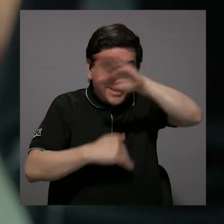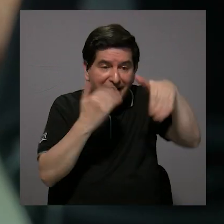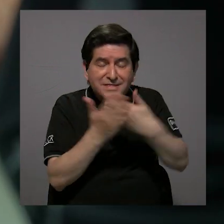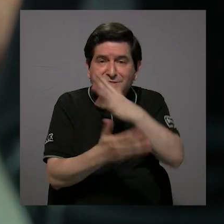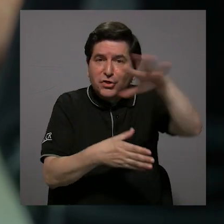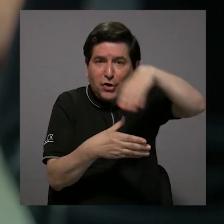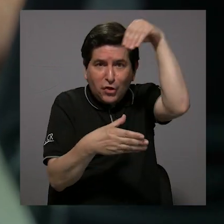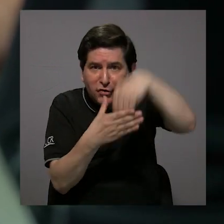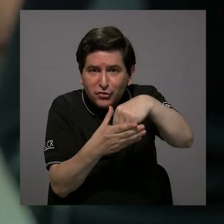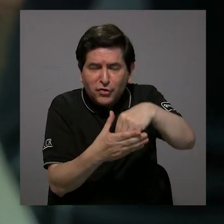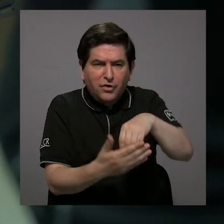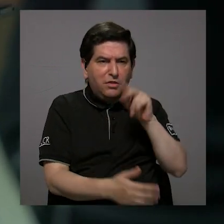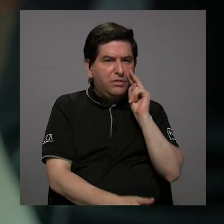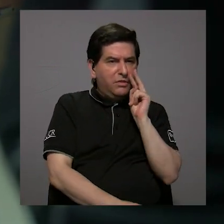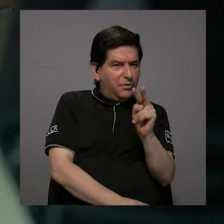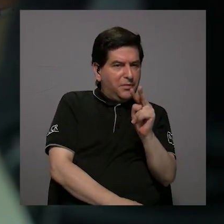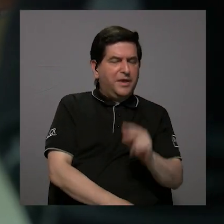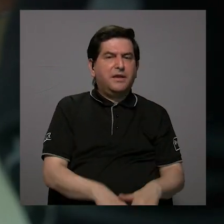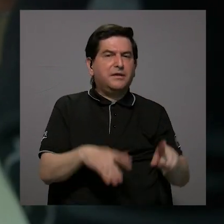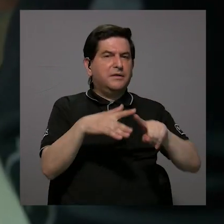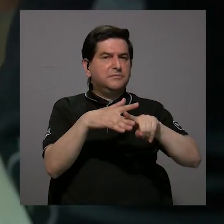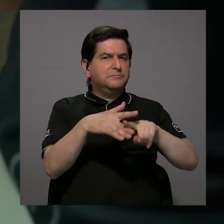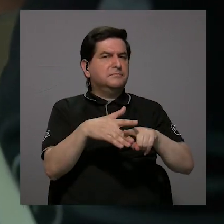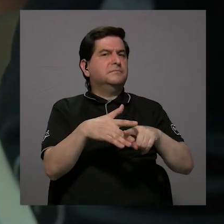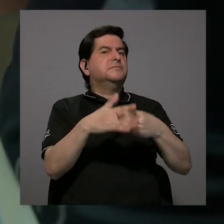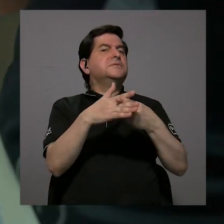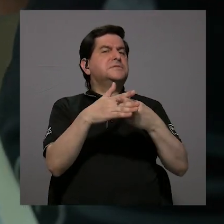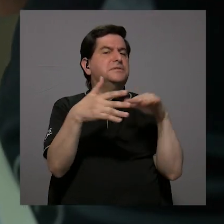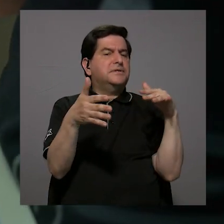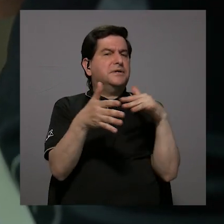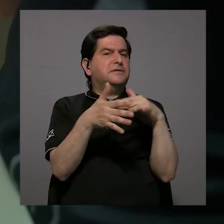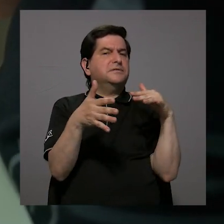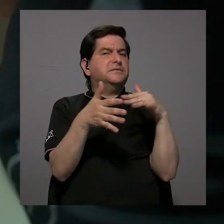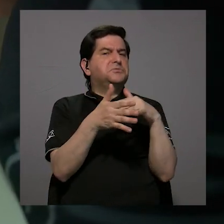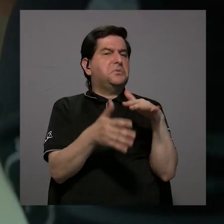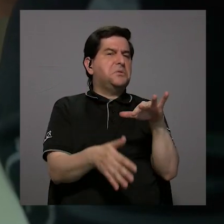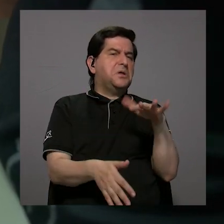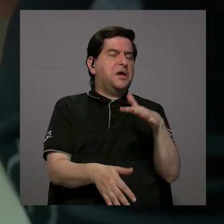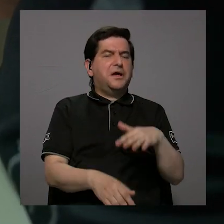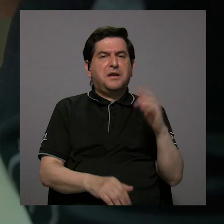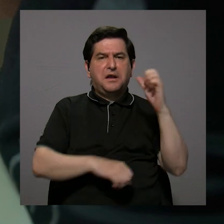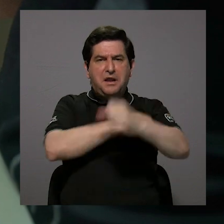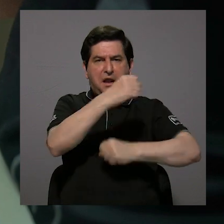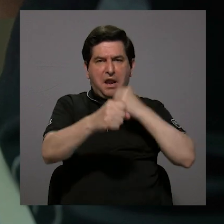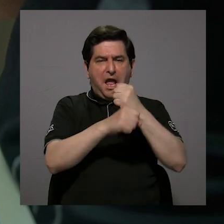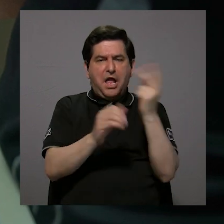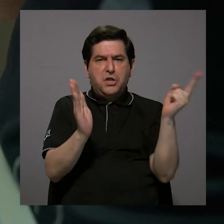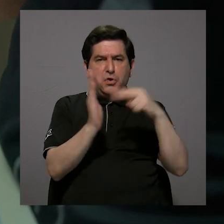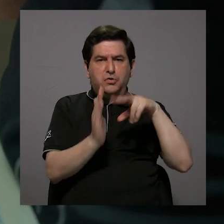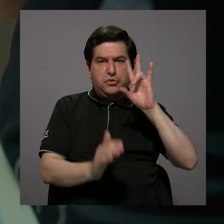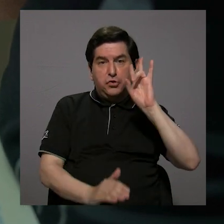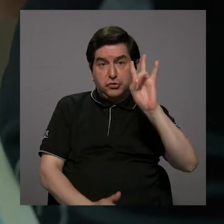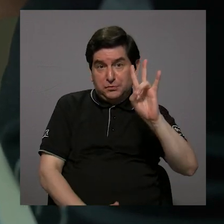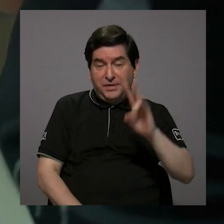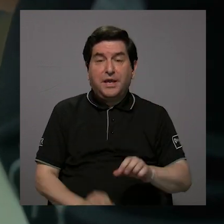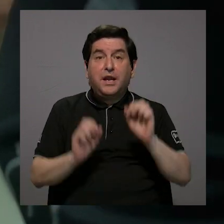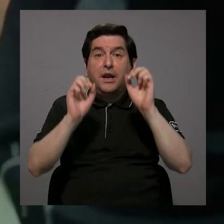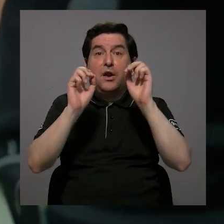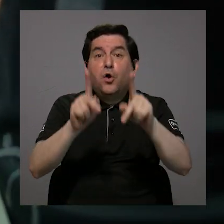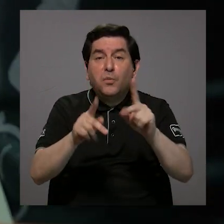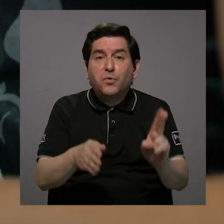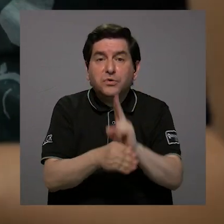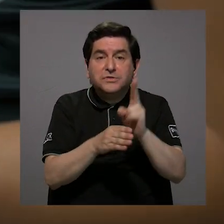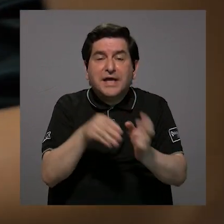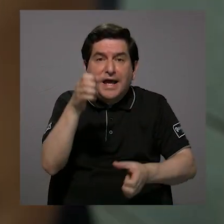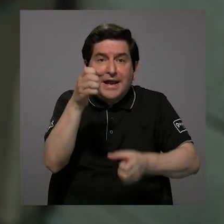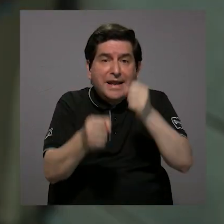Dentro de todo este contexto vimos que se estaba empezando a estudiar, más o menos en el año 2007, la